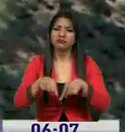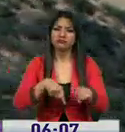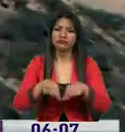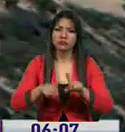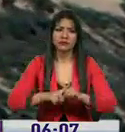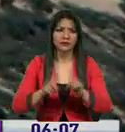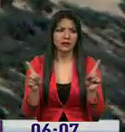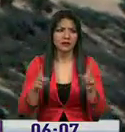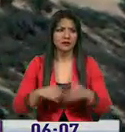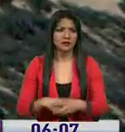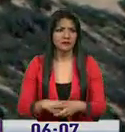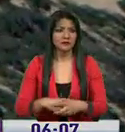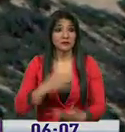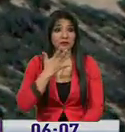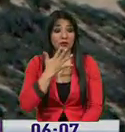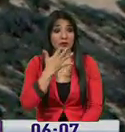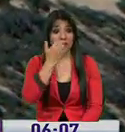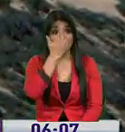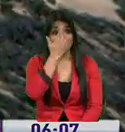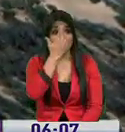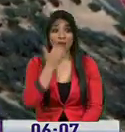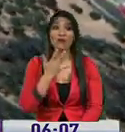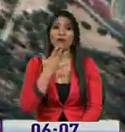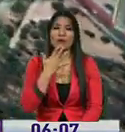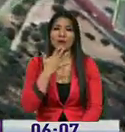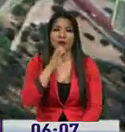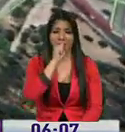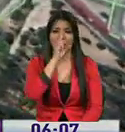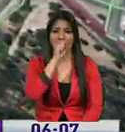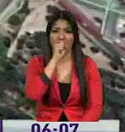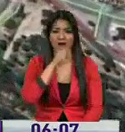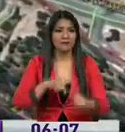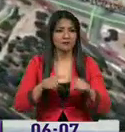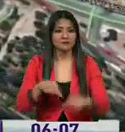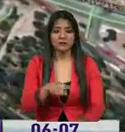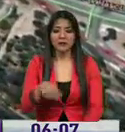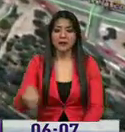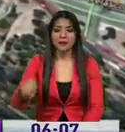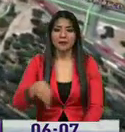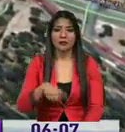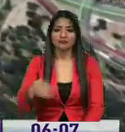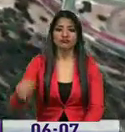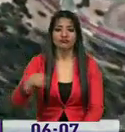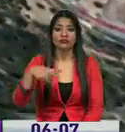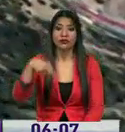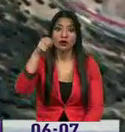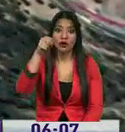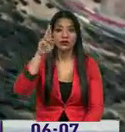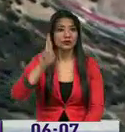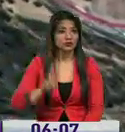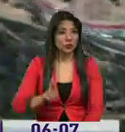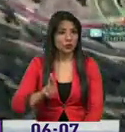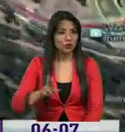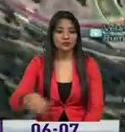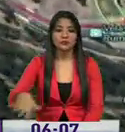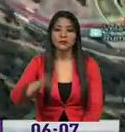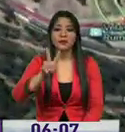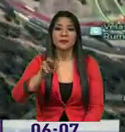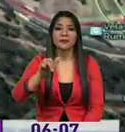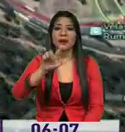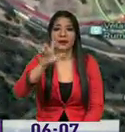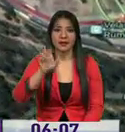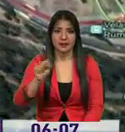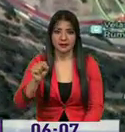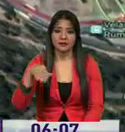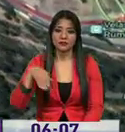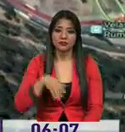entre anaranjado y rojo, especialmente en el Trébol, en zonas donde se distribuye el tráfico para el norte, para el sur, para los valles. Ahí estamos viendo la